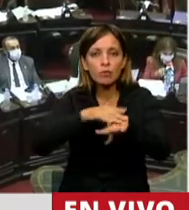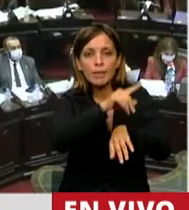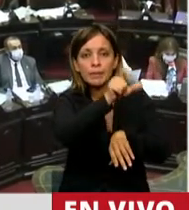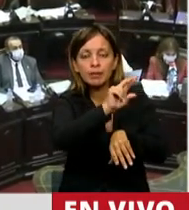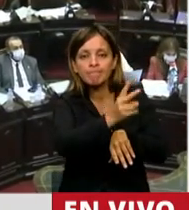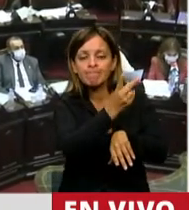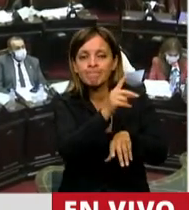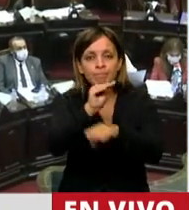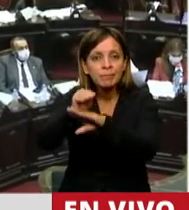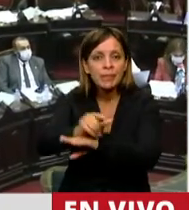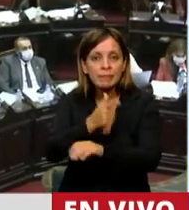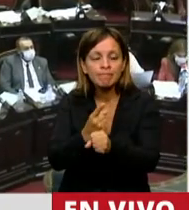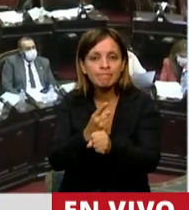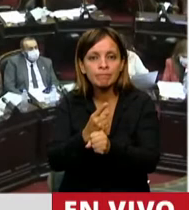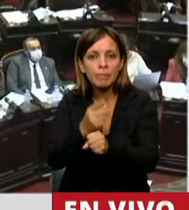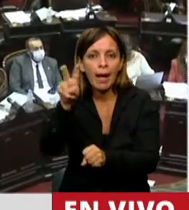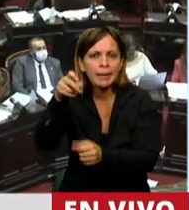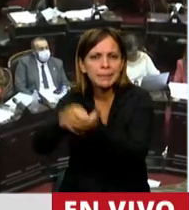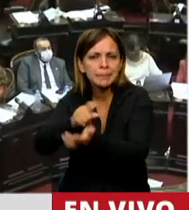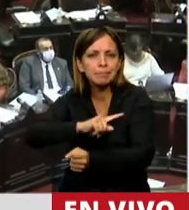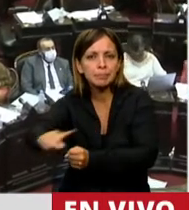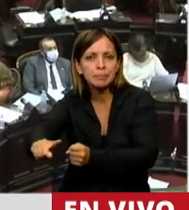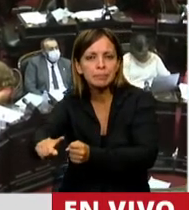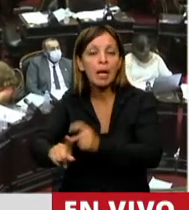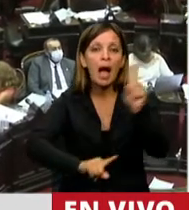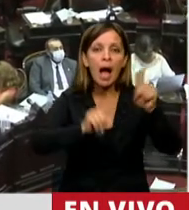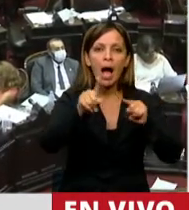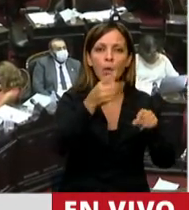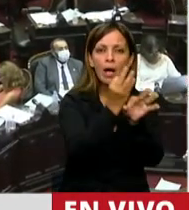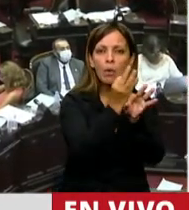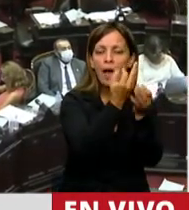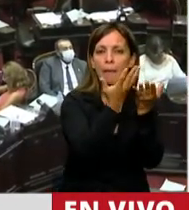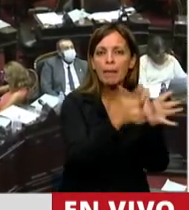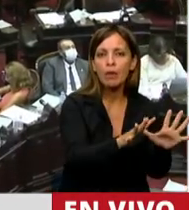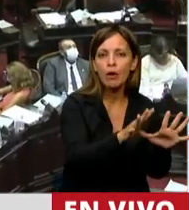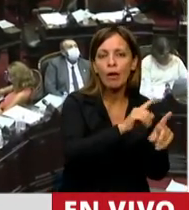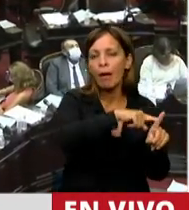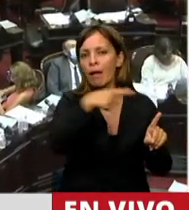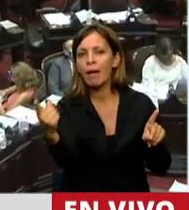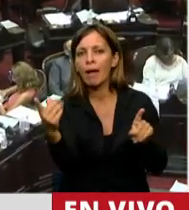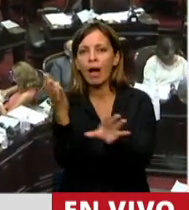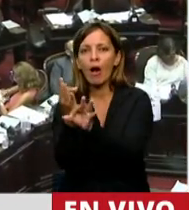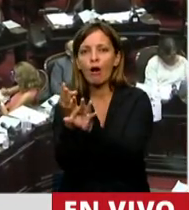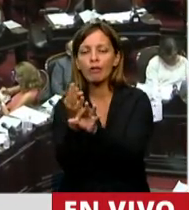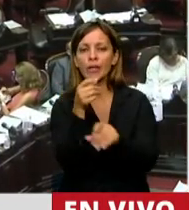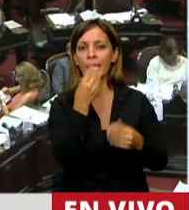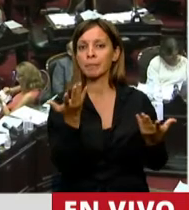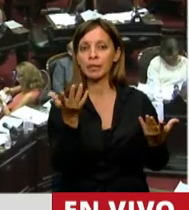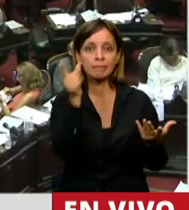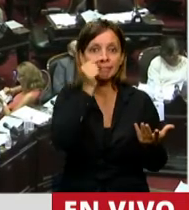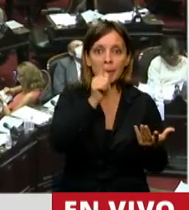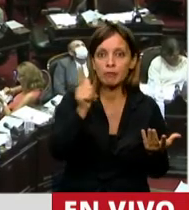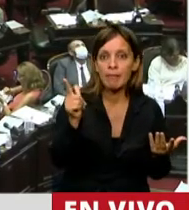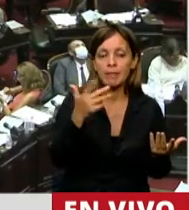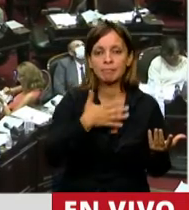que se tuvieron que ir de la escuela y cambiarse a otra porque no había manera de seguir sosteniéndolo porque papá o mamá